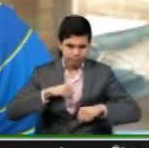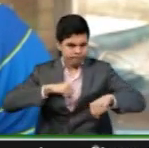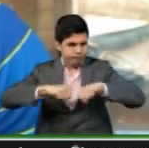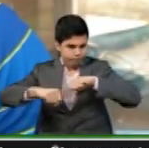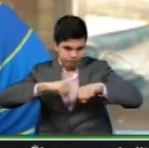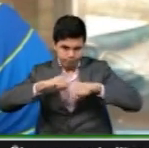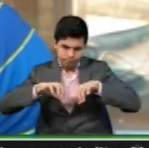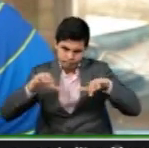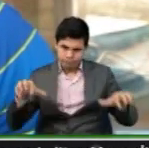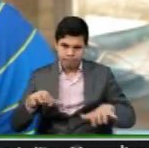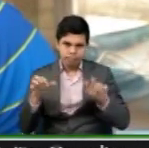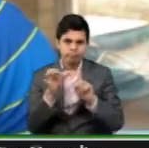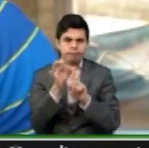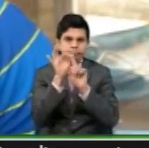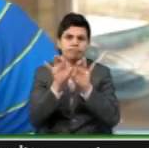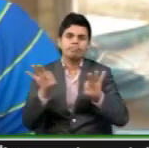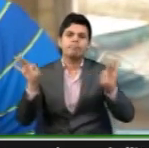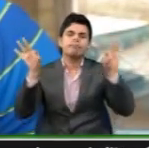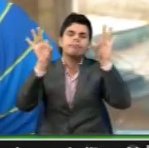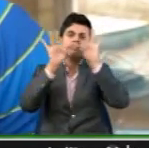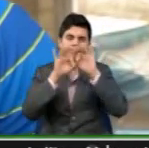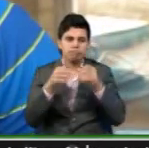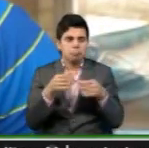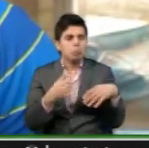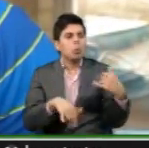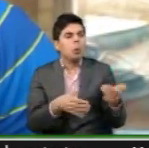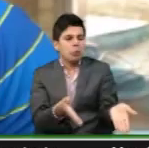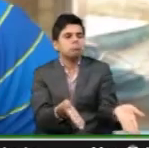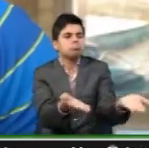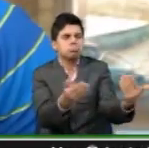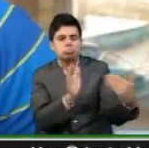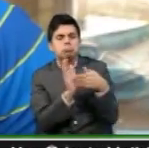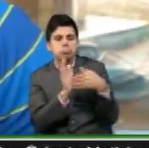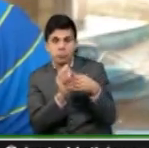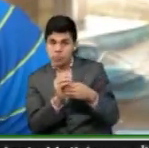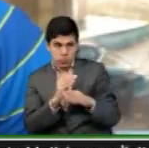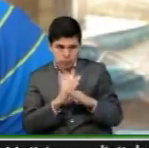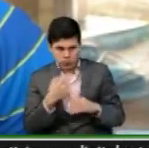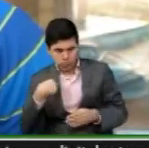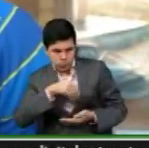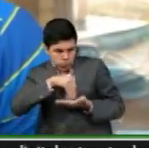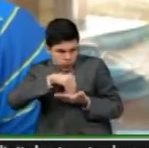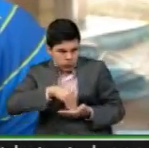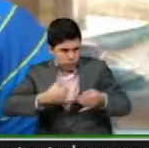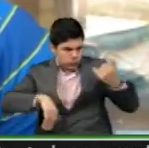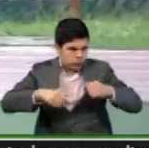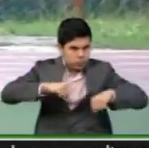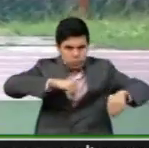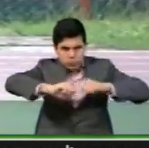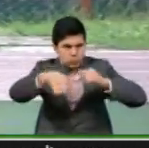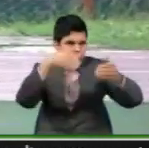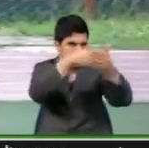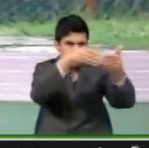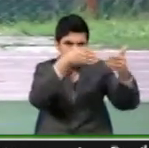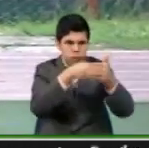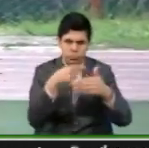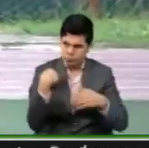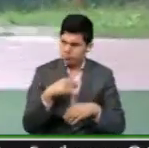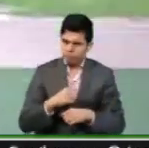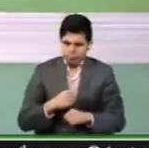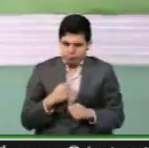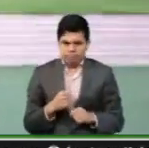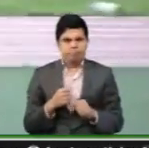esto no es no darles el balón y ponernos nosotros hacer nuestro trabajo lo que hemos venido haciendo y